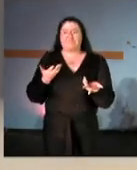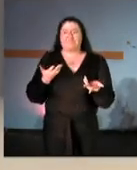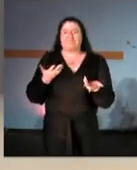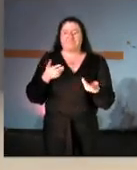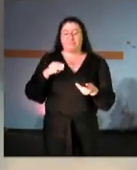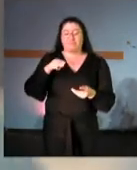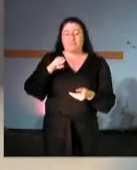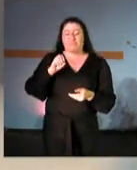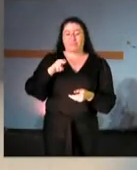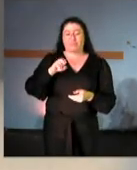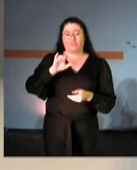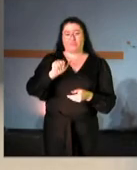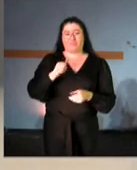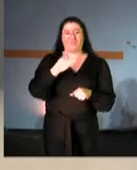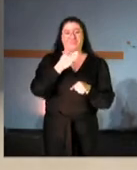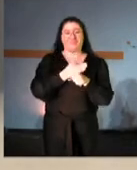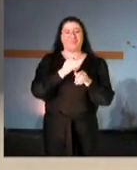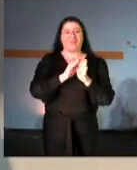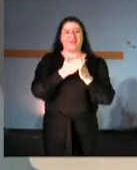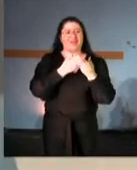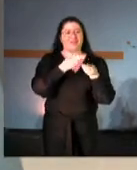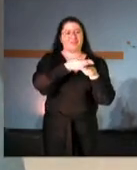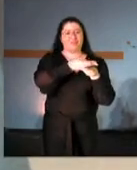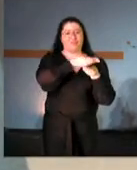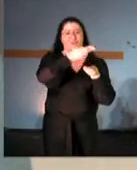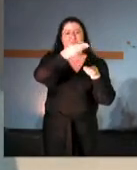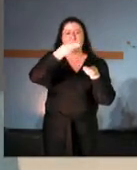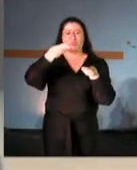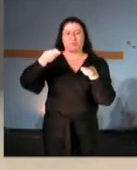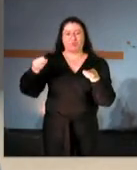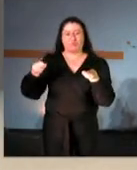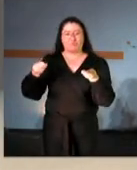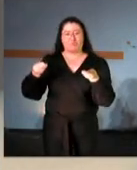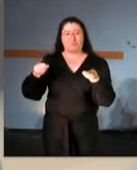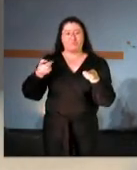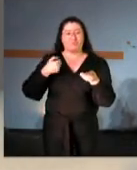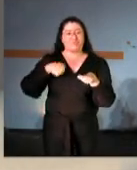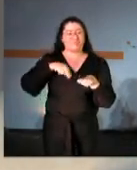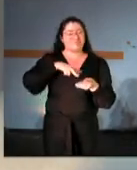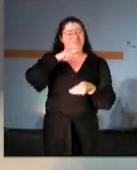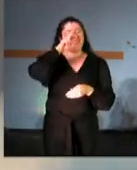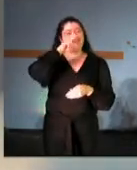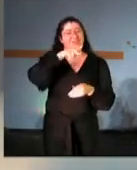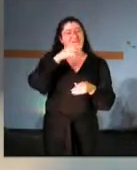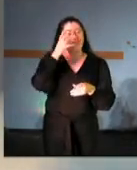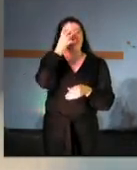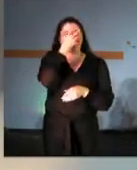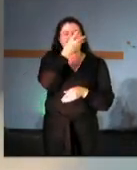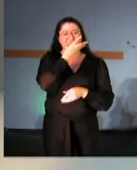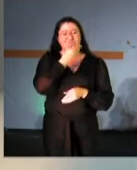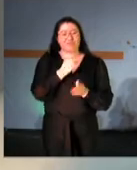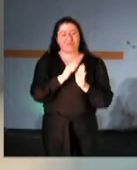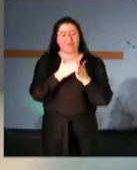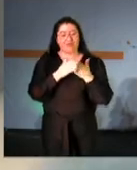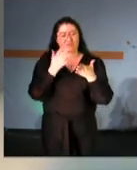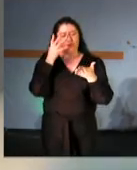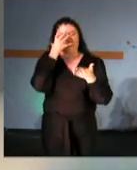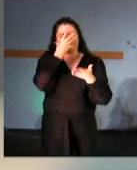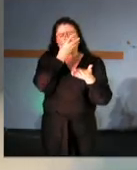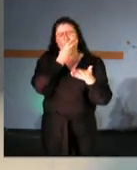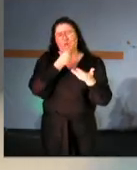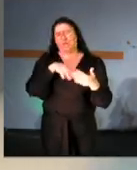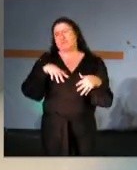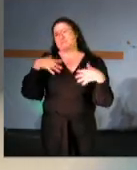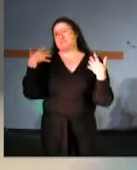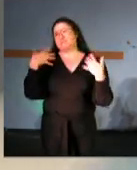Mónica nos, mientras distribuimos el libro, por cierto, no hemos hecho suficiente homenaje a la belleza del libro, que está muy inteligentemente